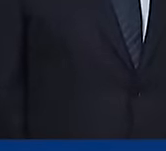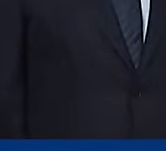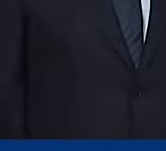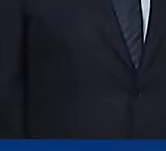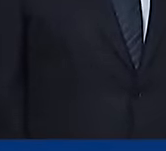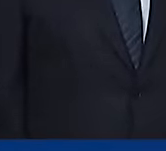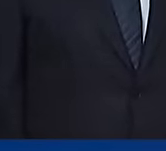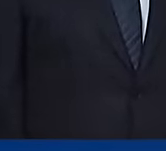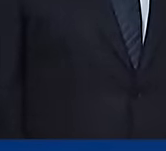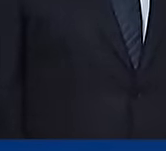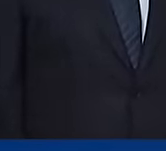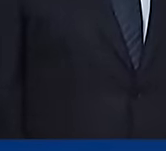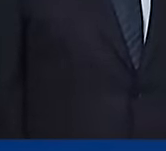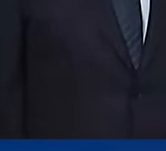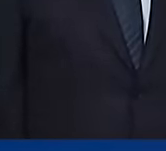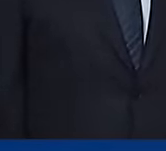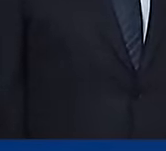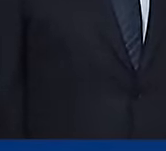a toda Venezuela